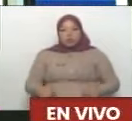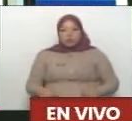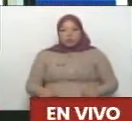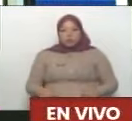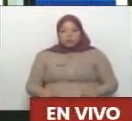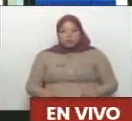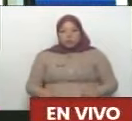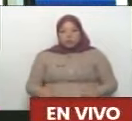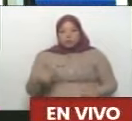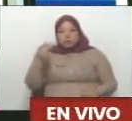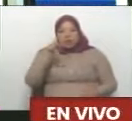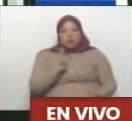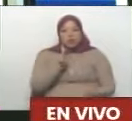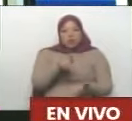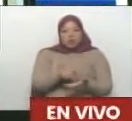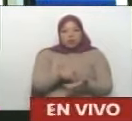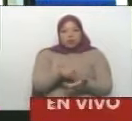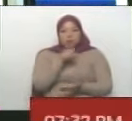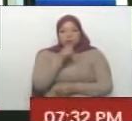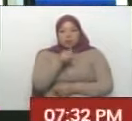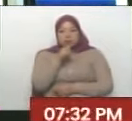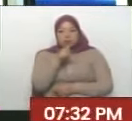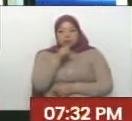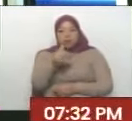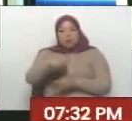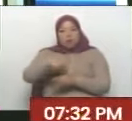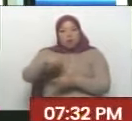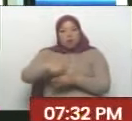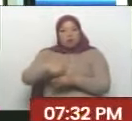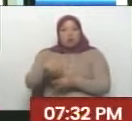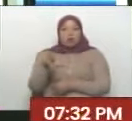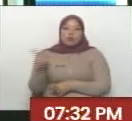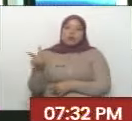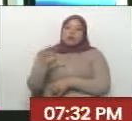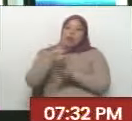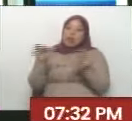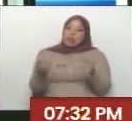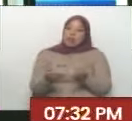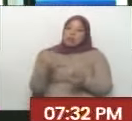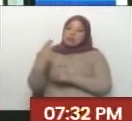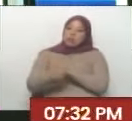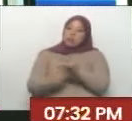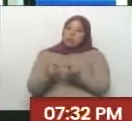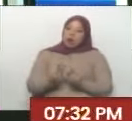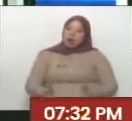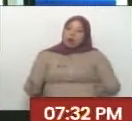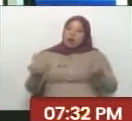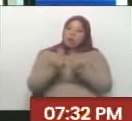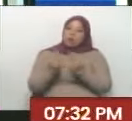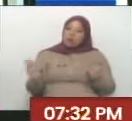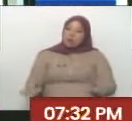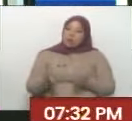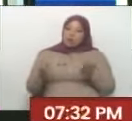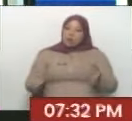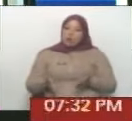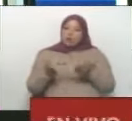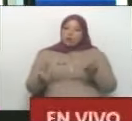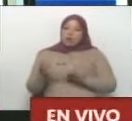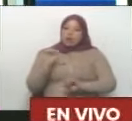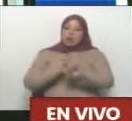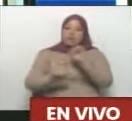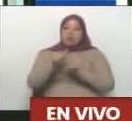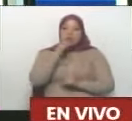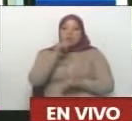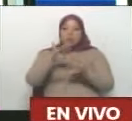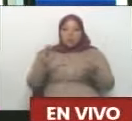Unidas. Hemos participado allí, electos por los votos de los países de Naciones Unidas. Somos los promotores de la defensa